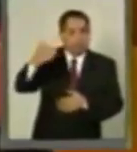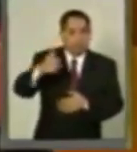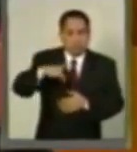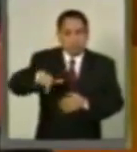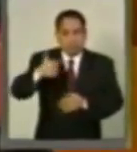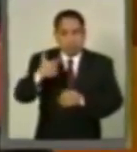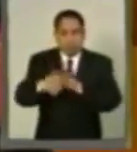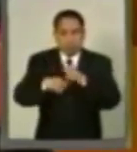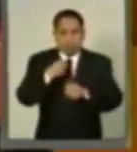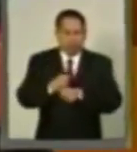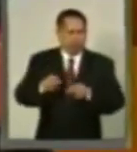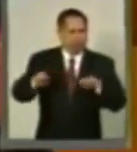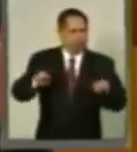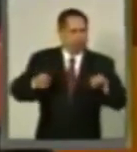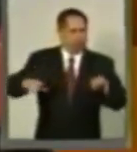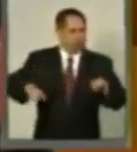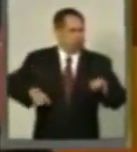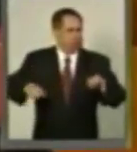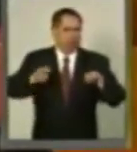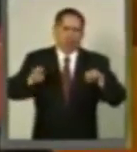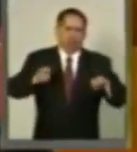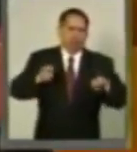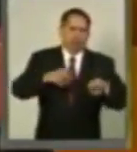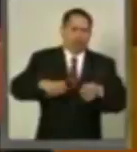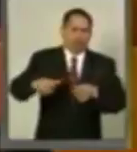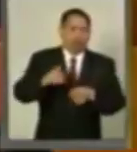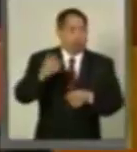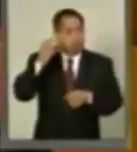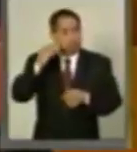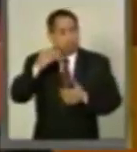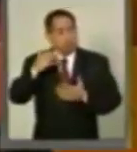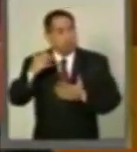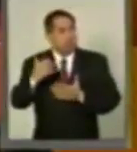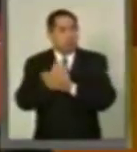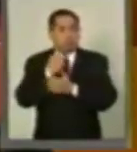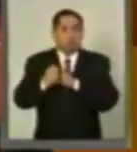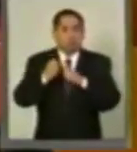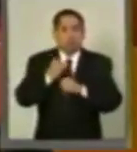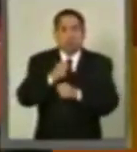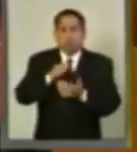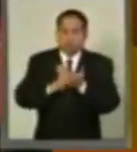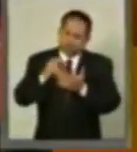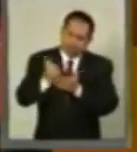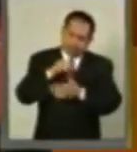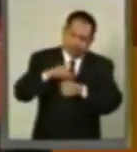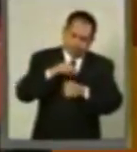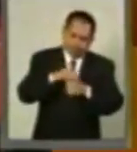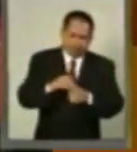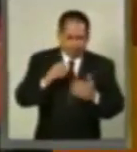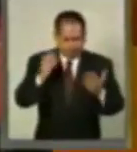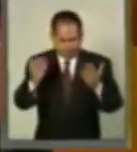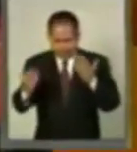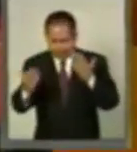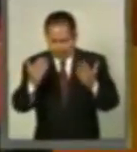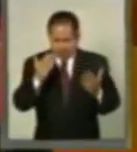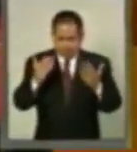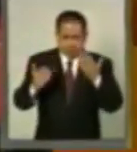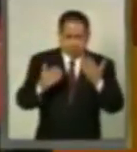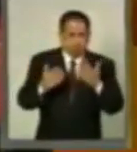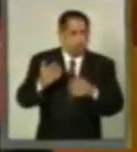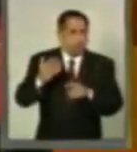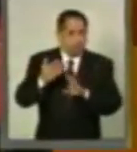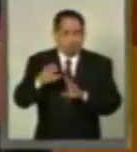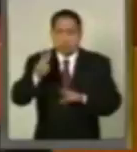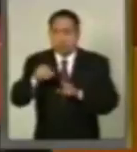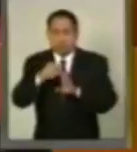12 años a este país, que ganaron en el 2000 y que si comparamos los números de la violencia que